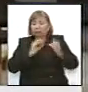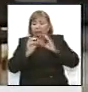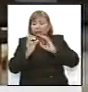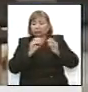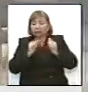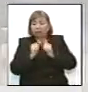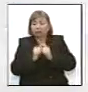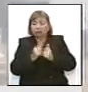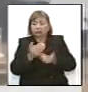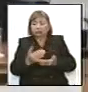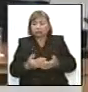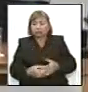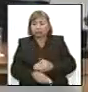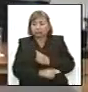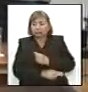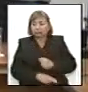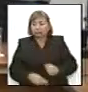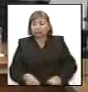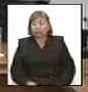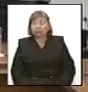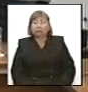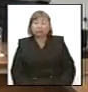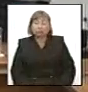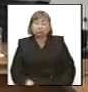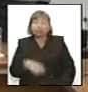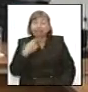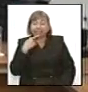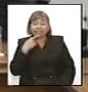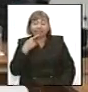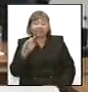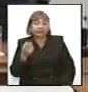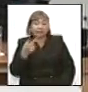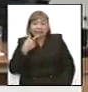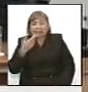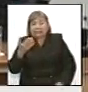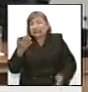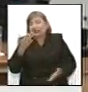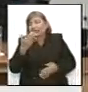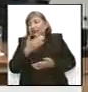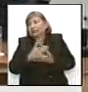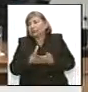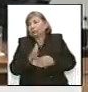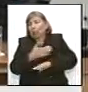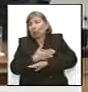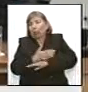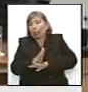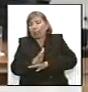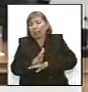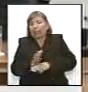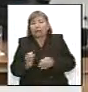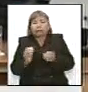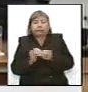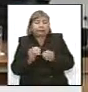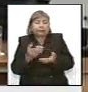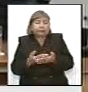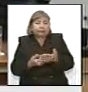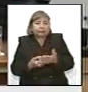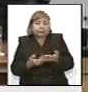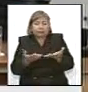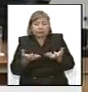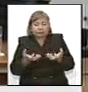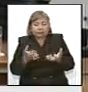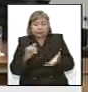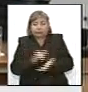la red nacional. Estamos, aunque no lo crean, siendo perjudicados por una demora en la implementación de esta red y lo que queremos